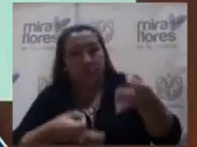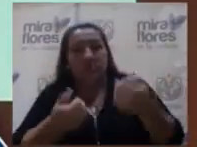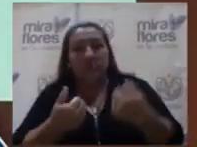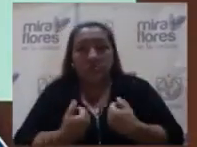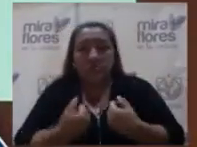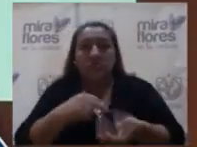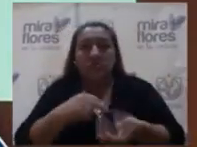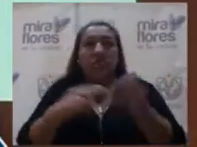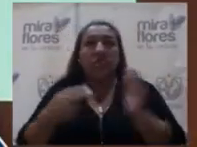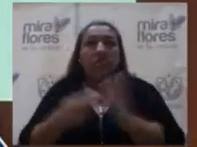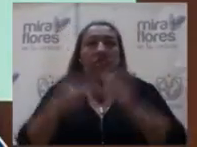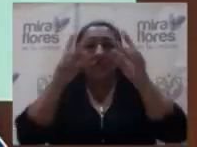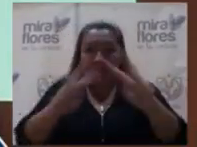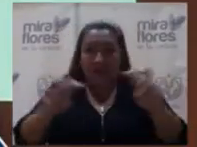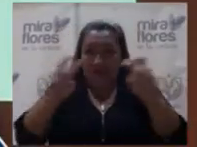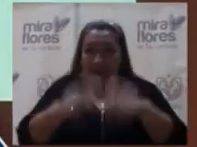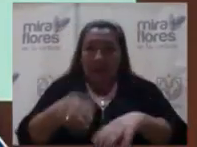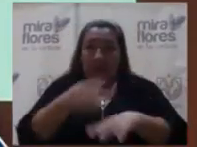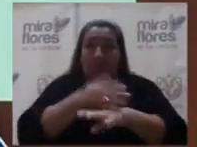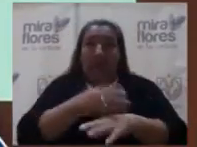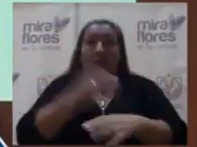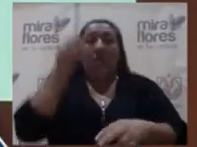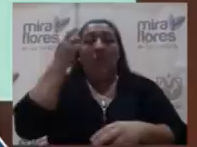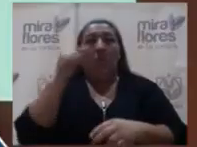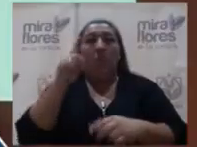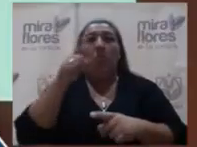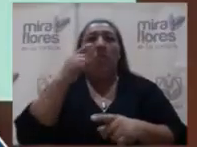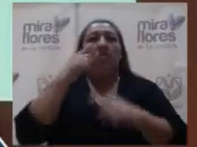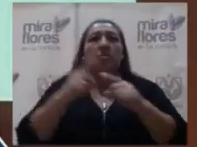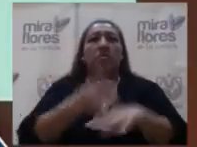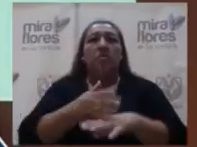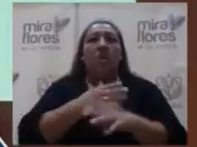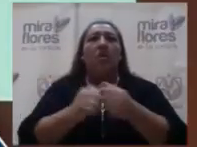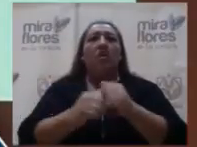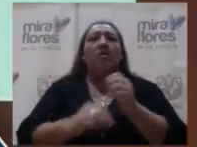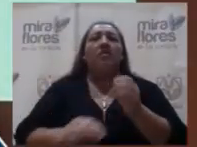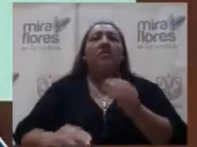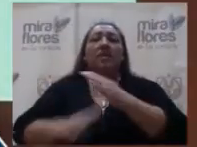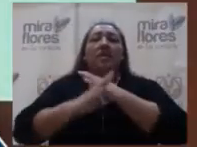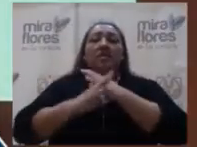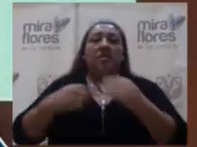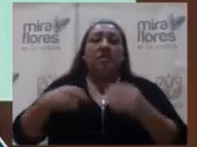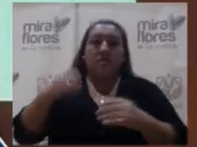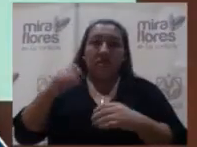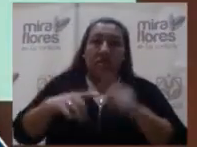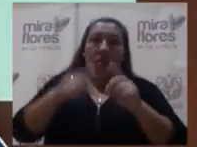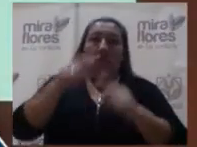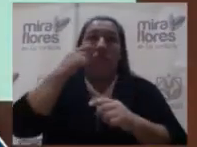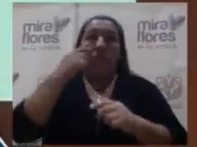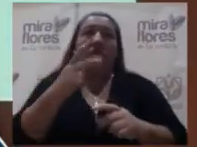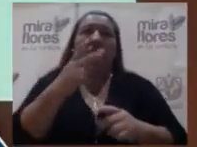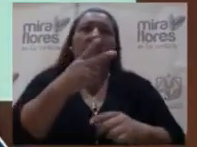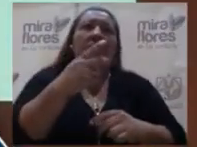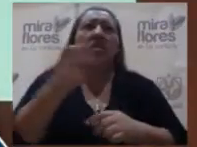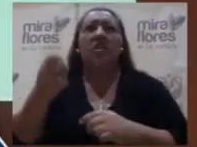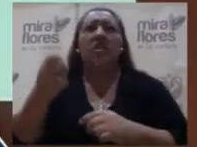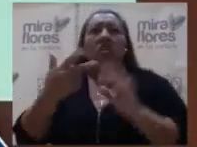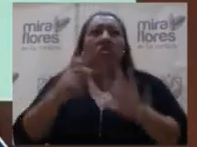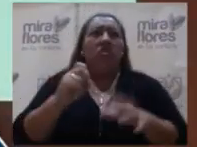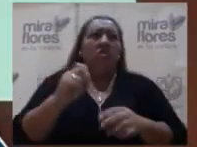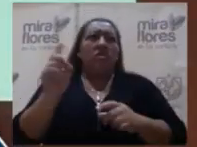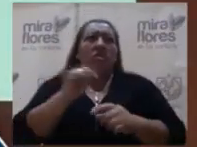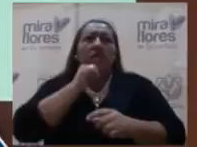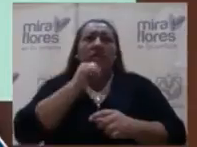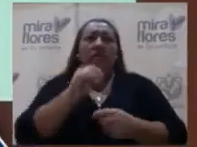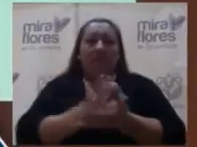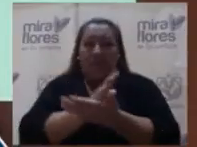que haber pasado por una inspección de Defensa Civil en número, como ustedes pueden observar, de 180, que aún no habían